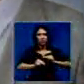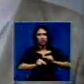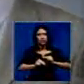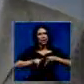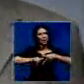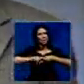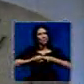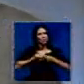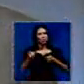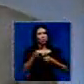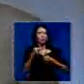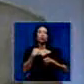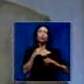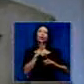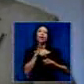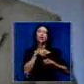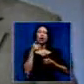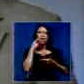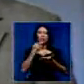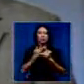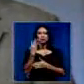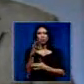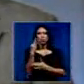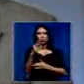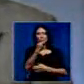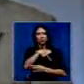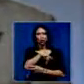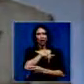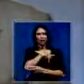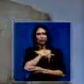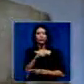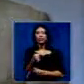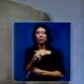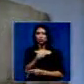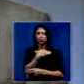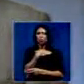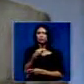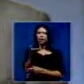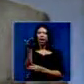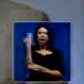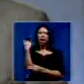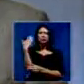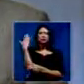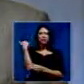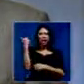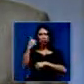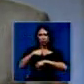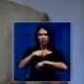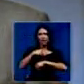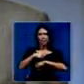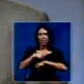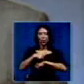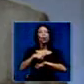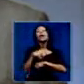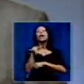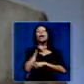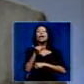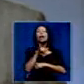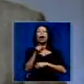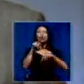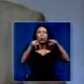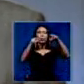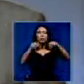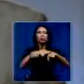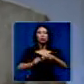primero. Voy a hablar de un testimonio personal. Yo hace algún tiempo era un ciudadano del